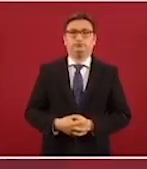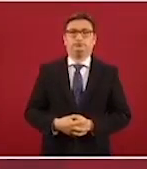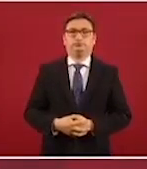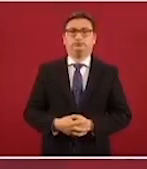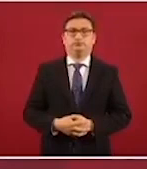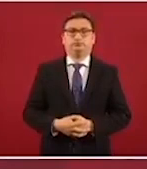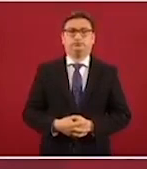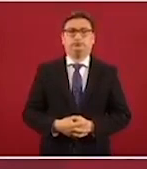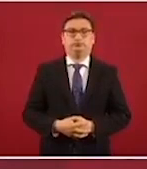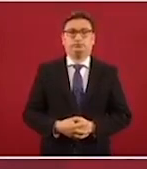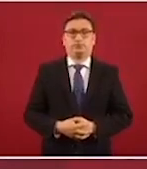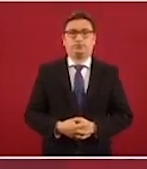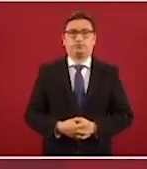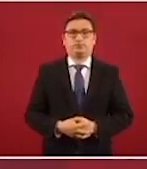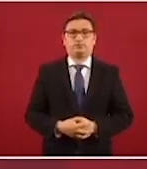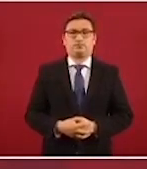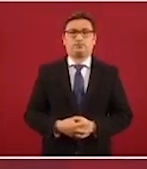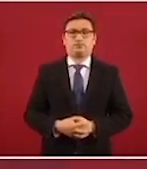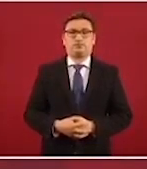nos permite